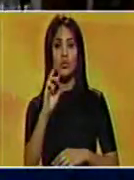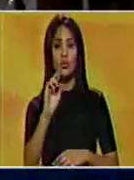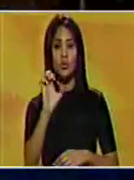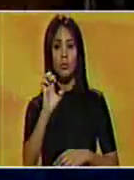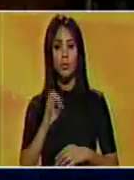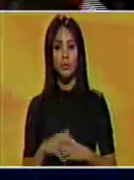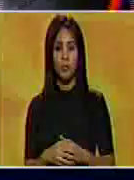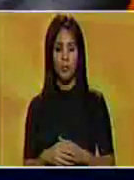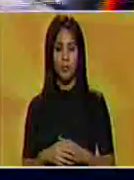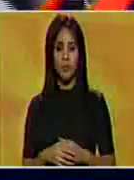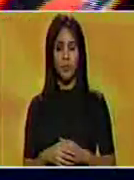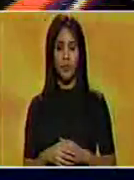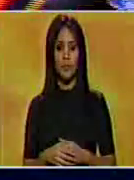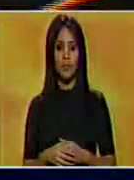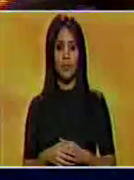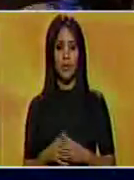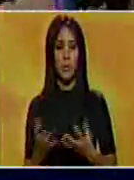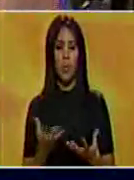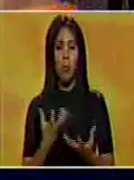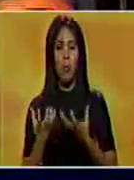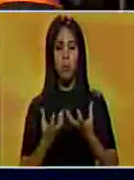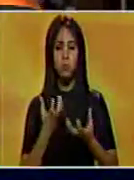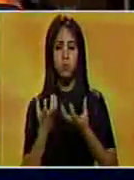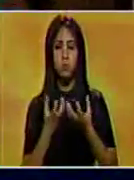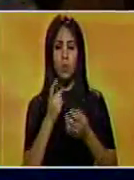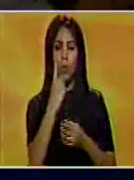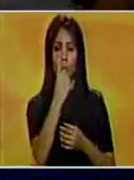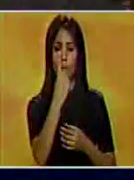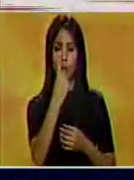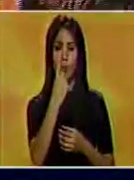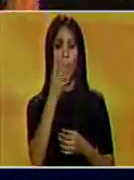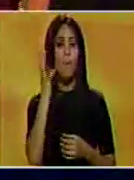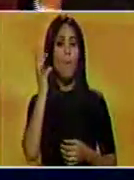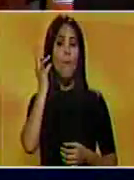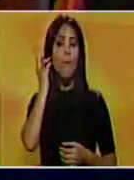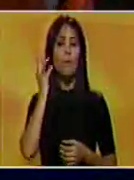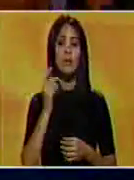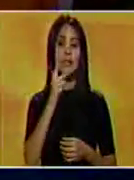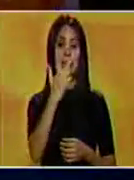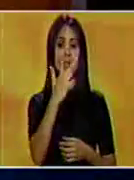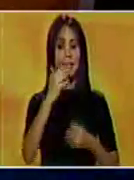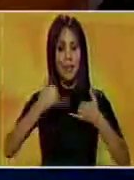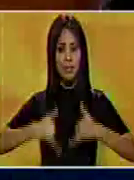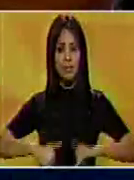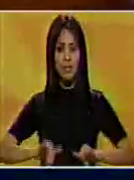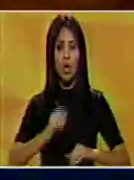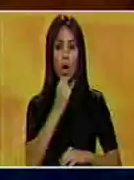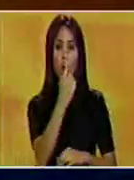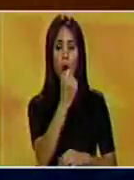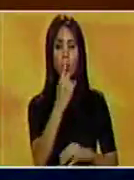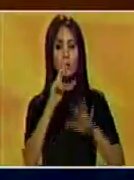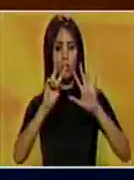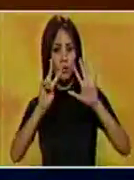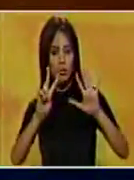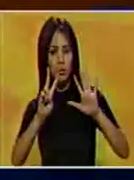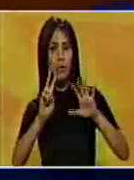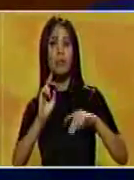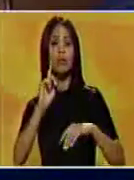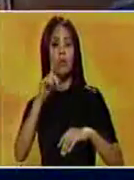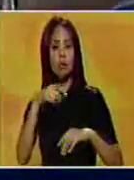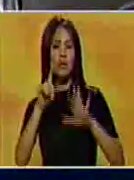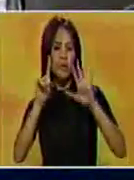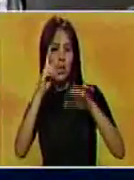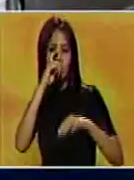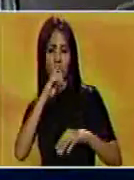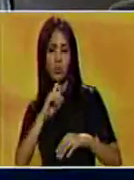Allí resultaron afectadas por las llamas una señora y sus tres hijos de 11, 7 y 6 años de edad,